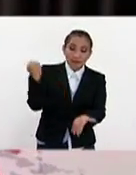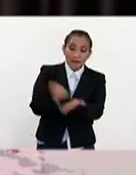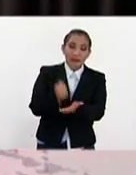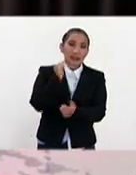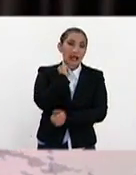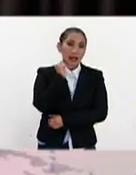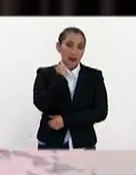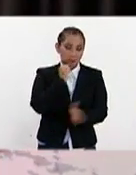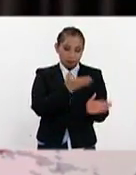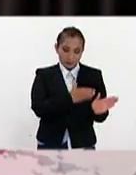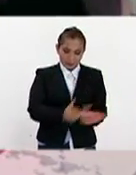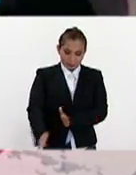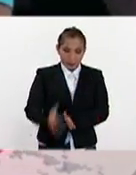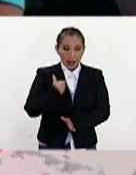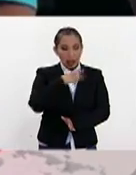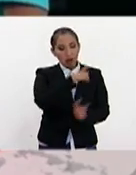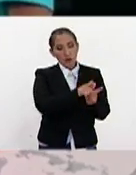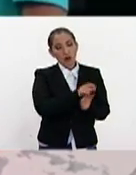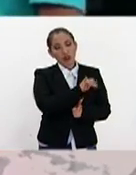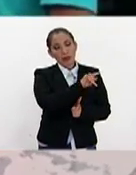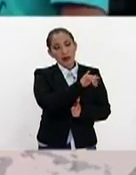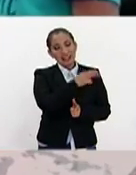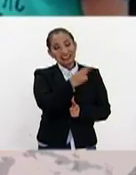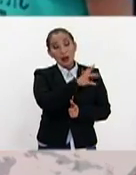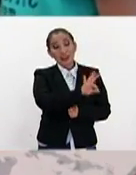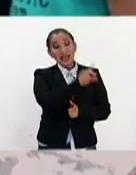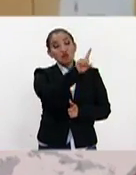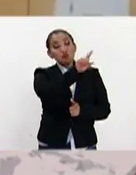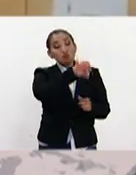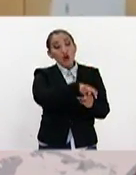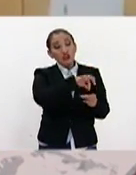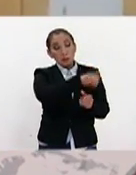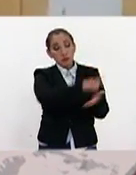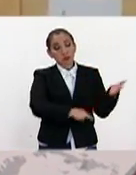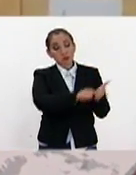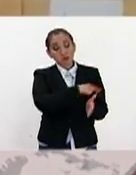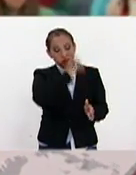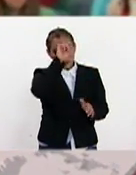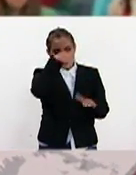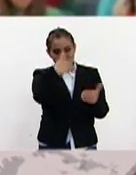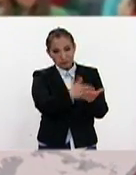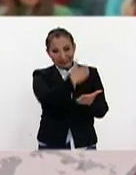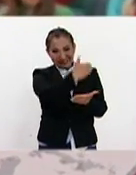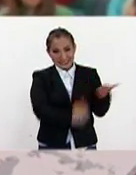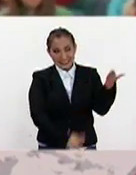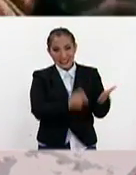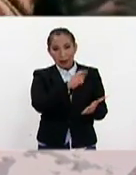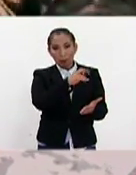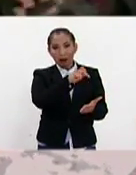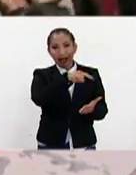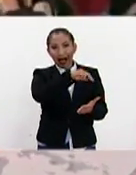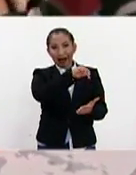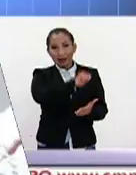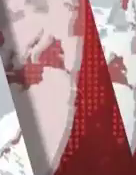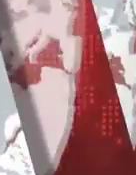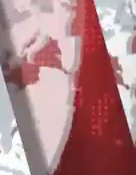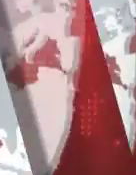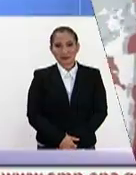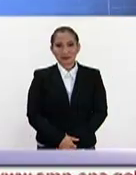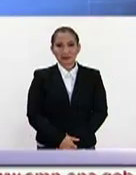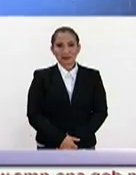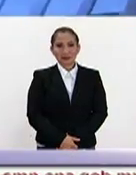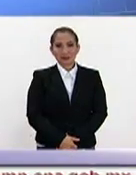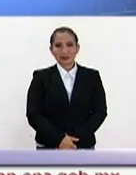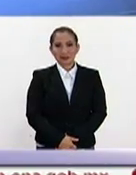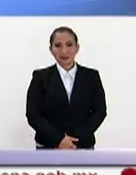aprobación del Senado. Por su parte, los demócratas solo necesitan 41 votos para bloquear la propuesta presupuestaria republicana.